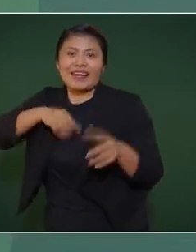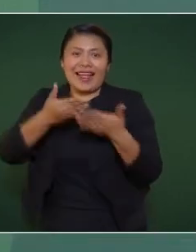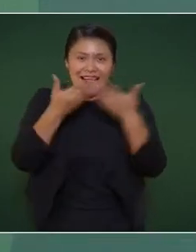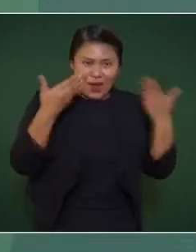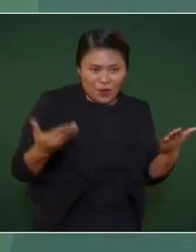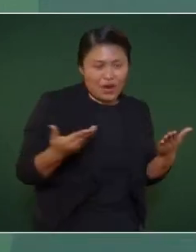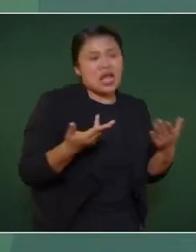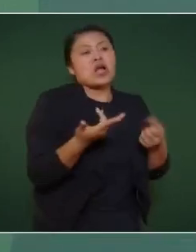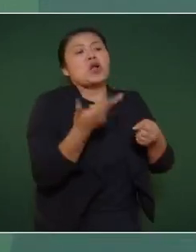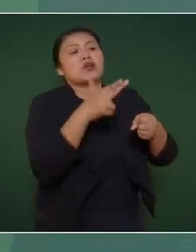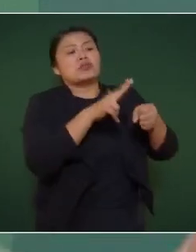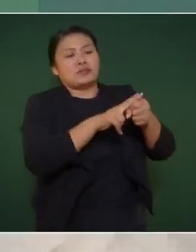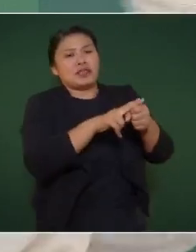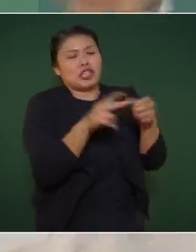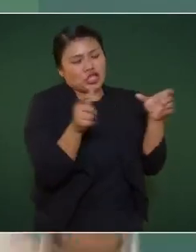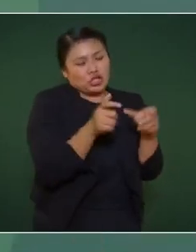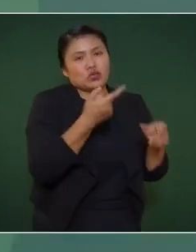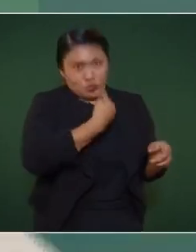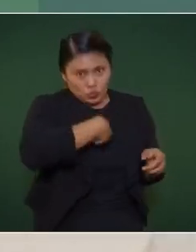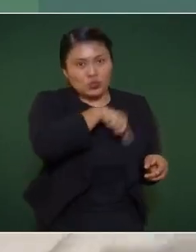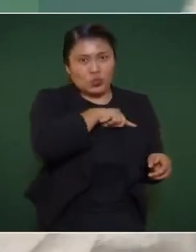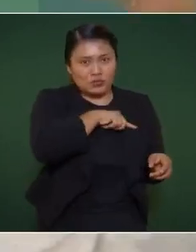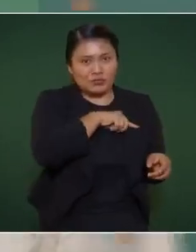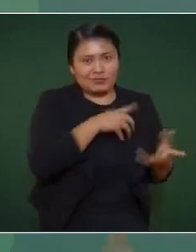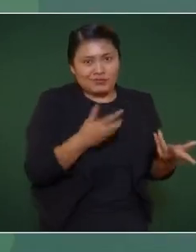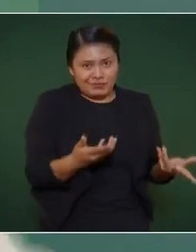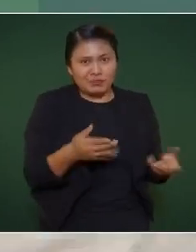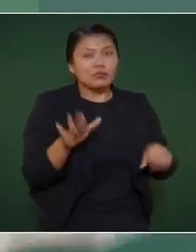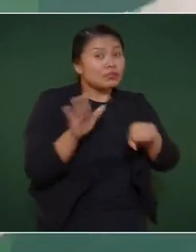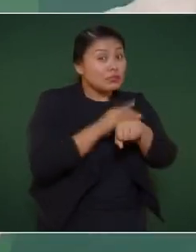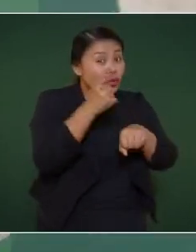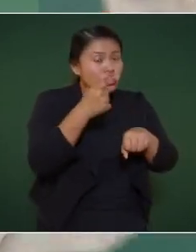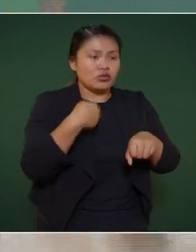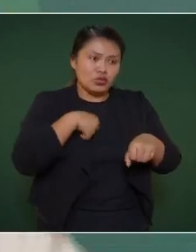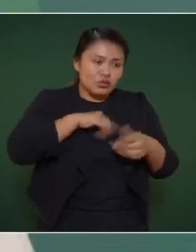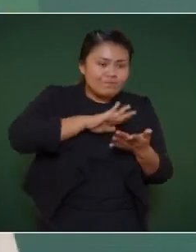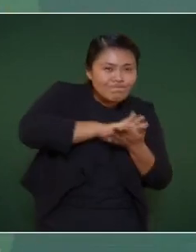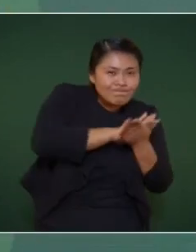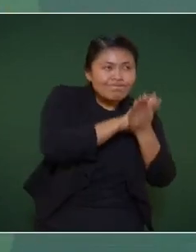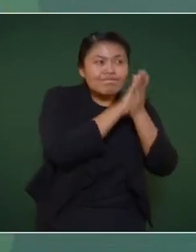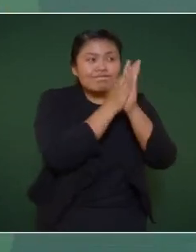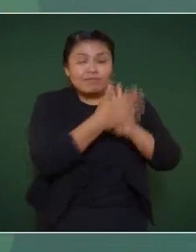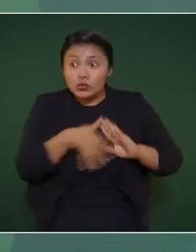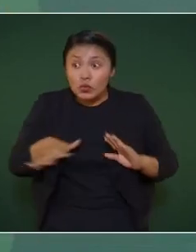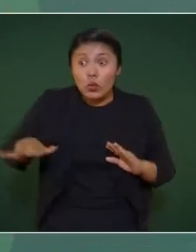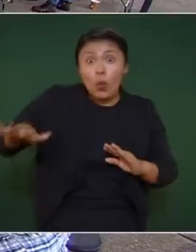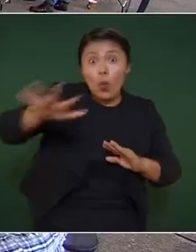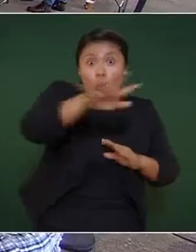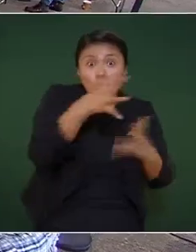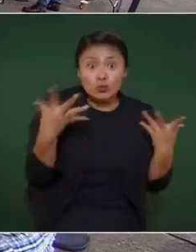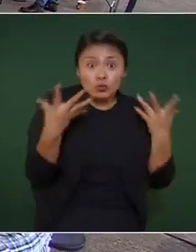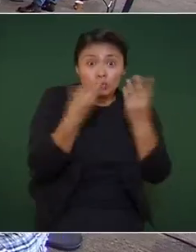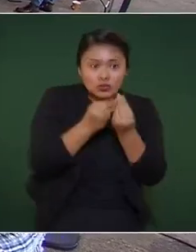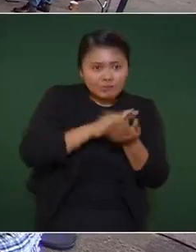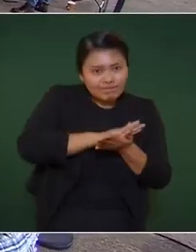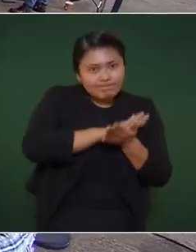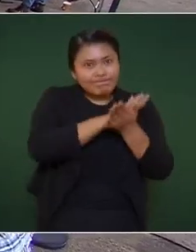nuestra, porque la transformación la tenemos que hacer entre todos y desde